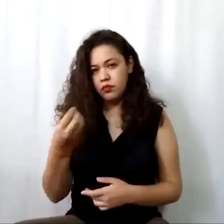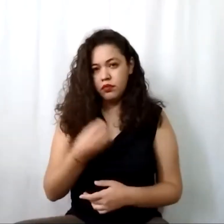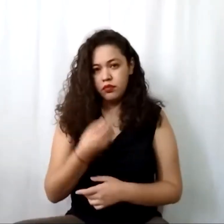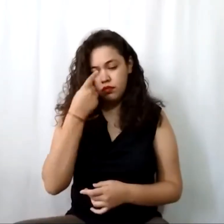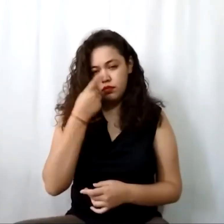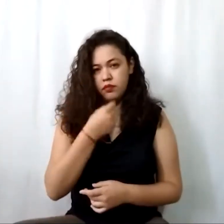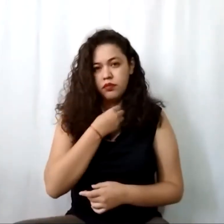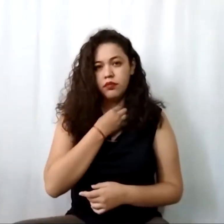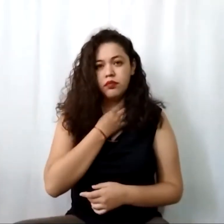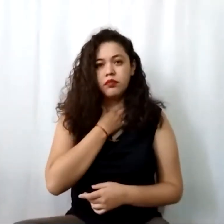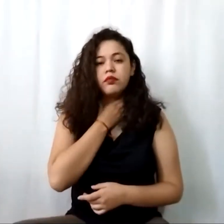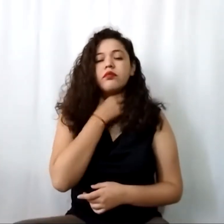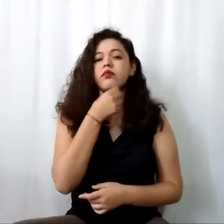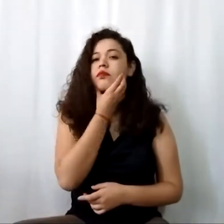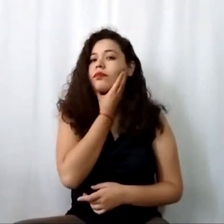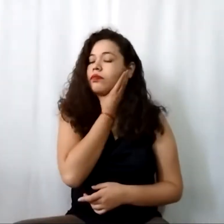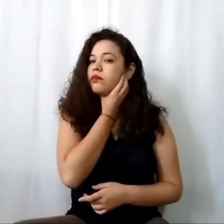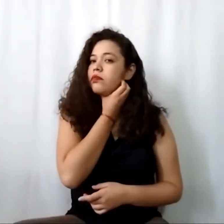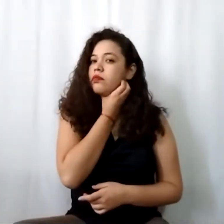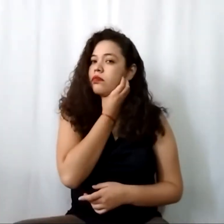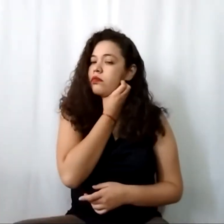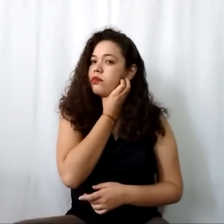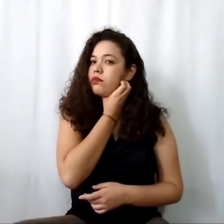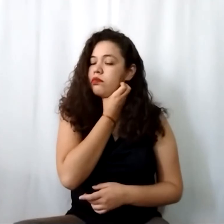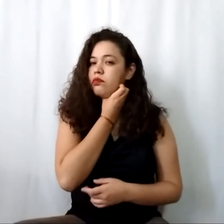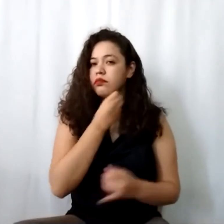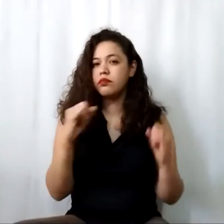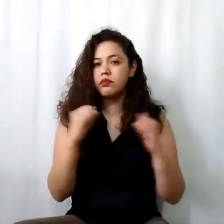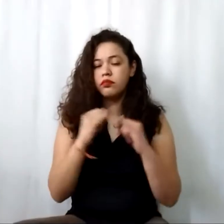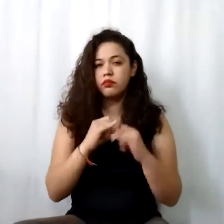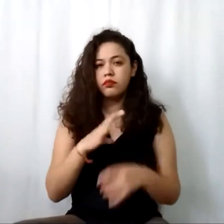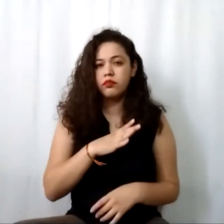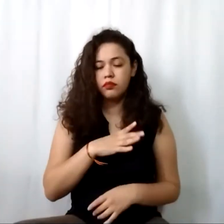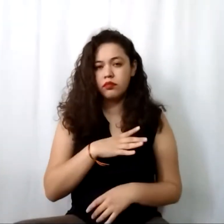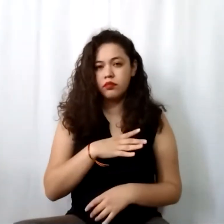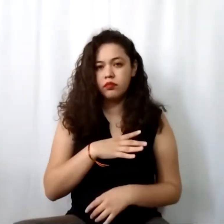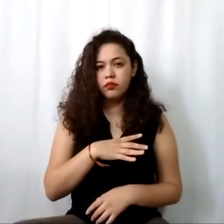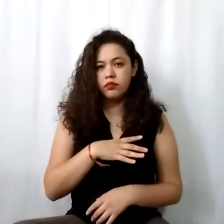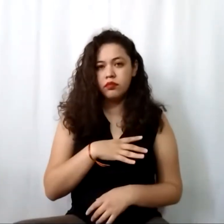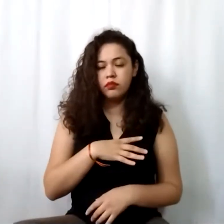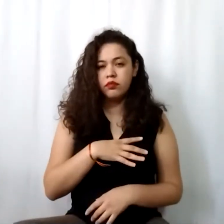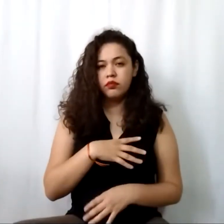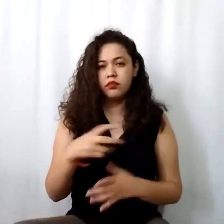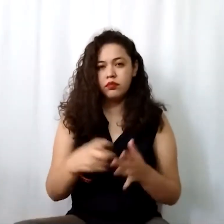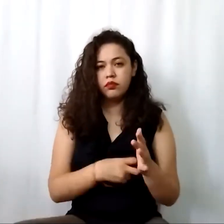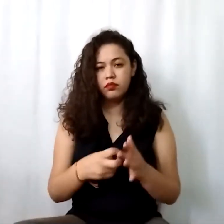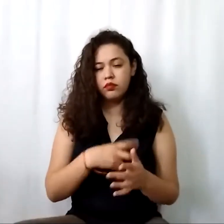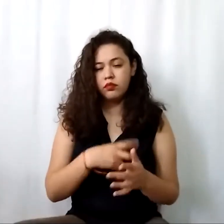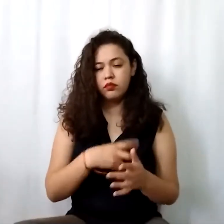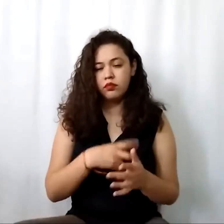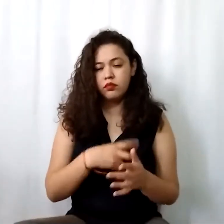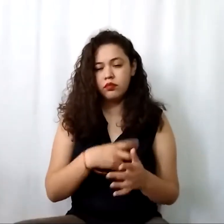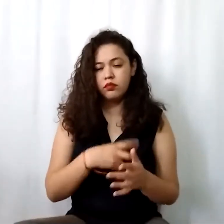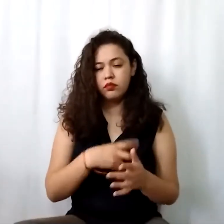tiene de la institución y bueno, ahí hay que hacer los ajustes pertinentes de acuerdo a